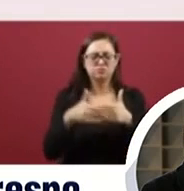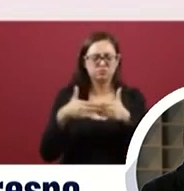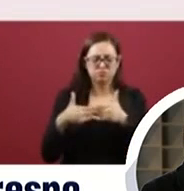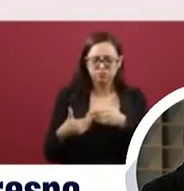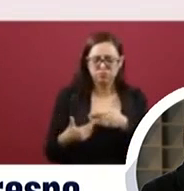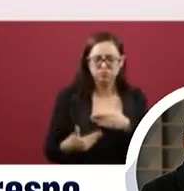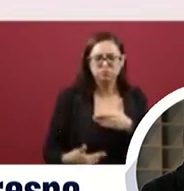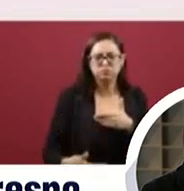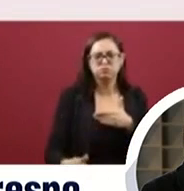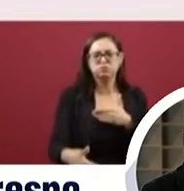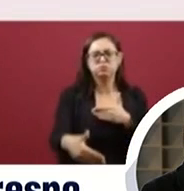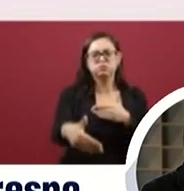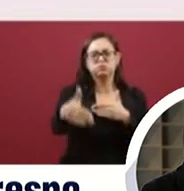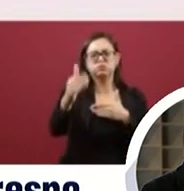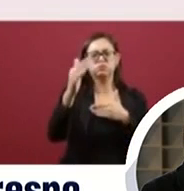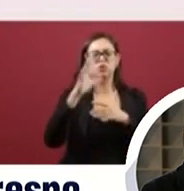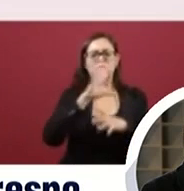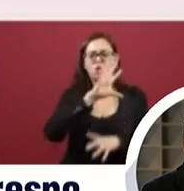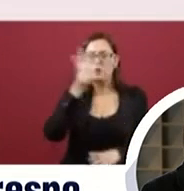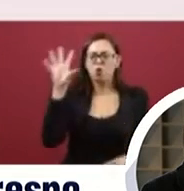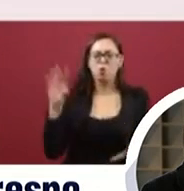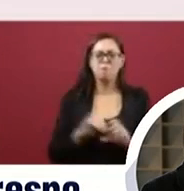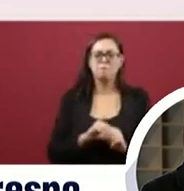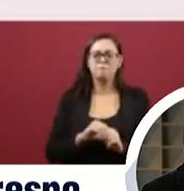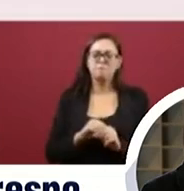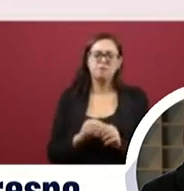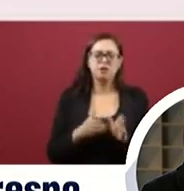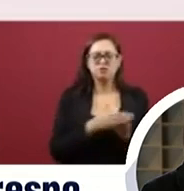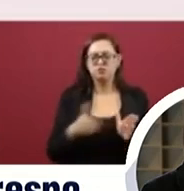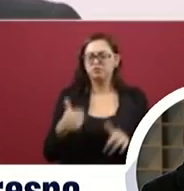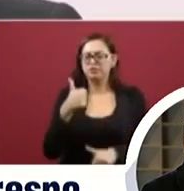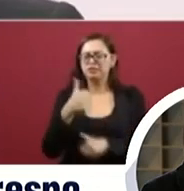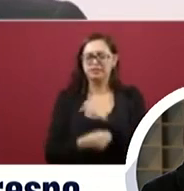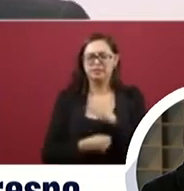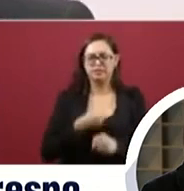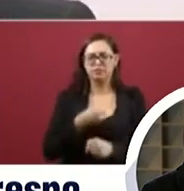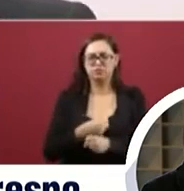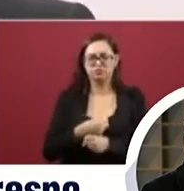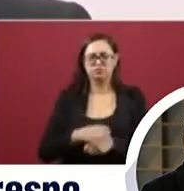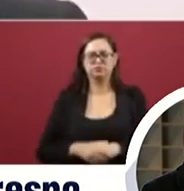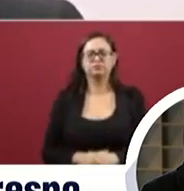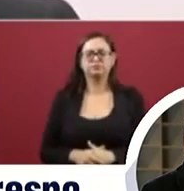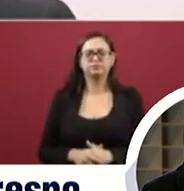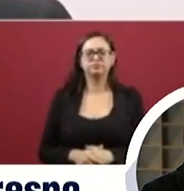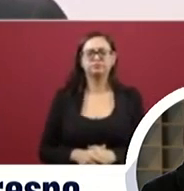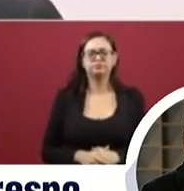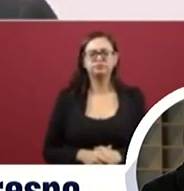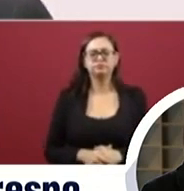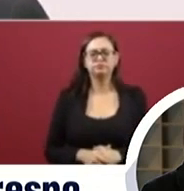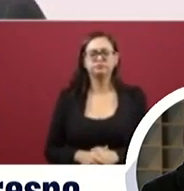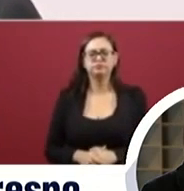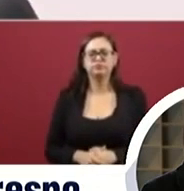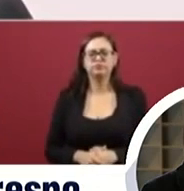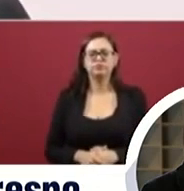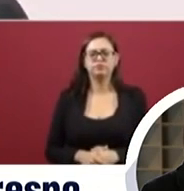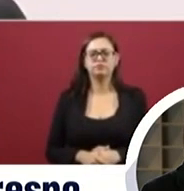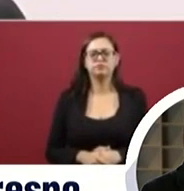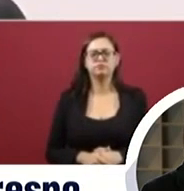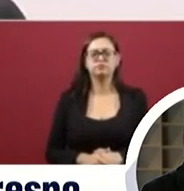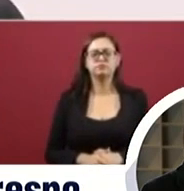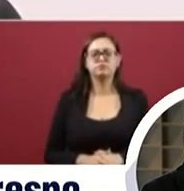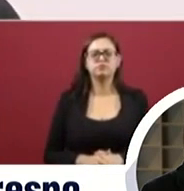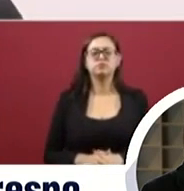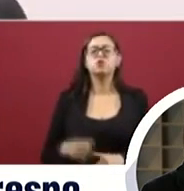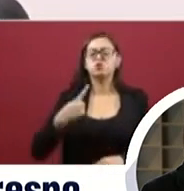información, porque yo no había oído que ningún indicador por ahí dijera, ya se crearon nuevos empleos al grado en el cual hay un saldo